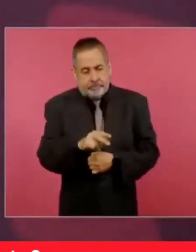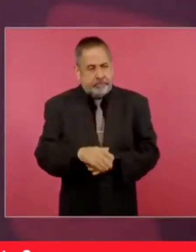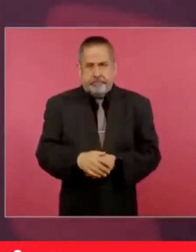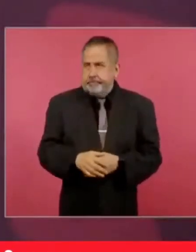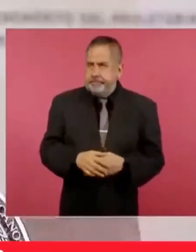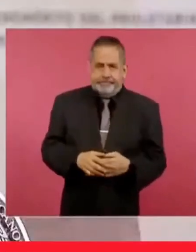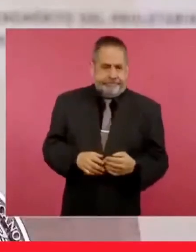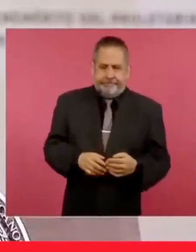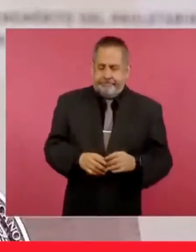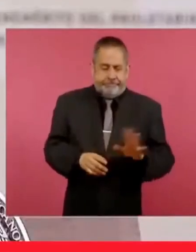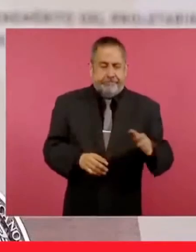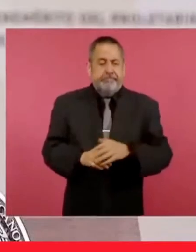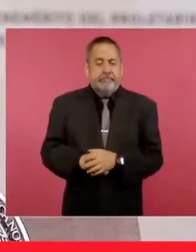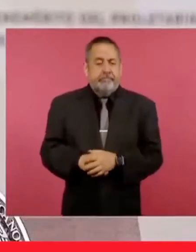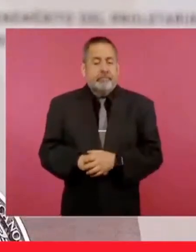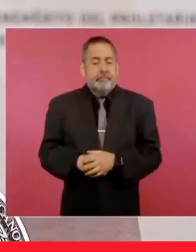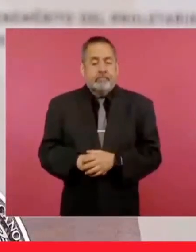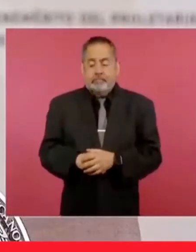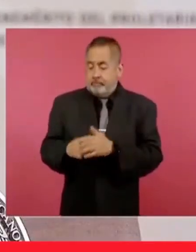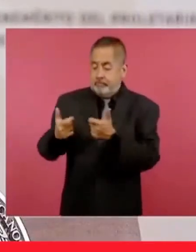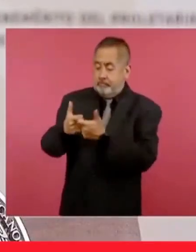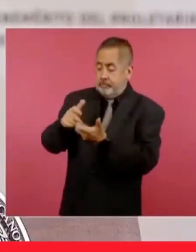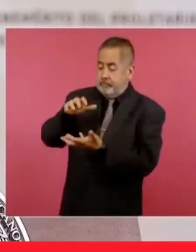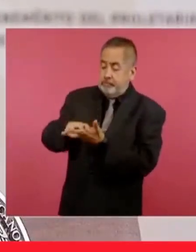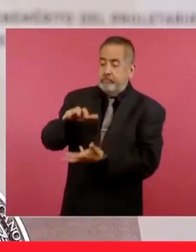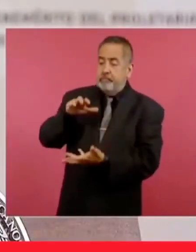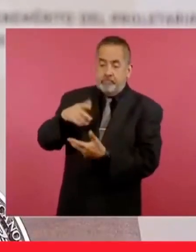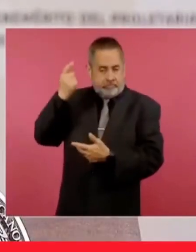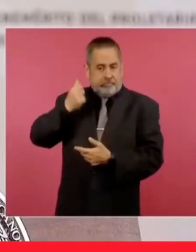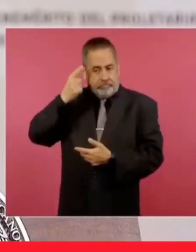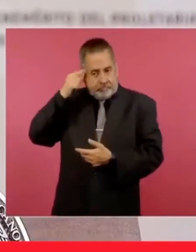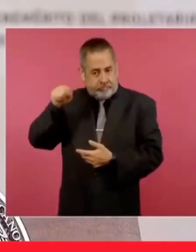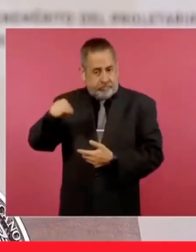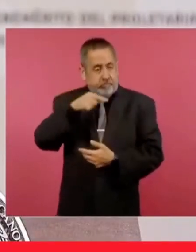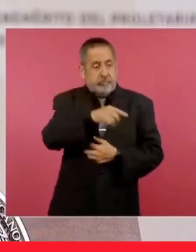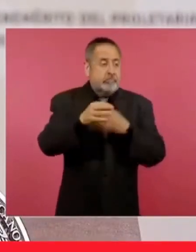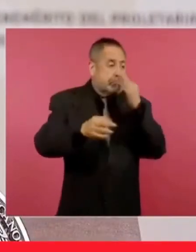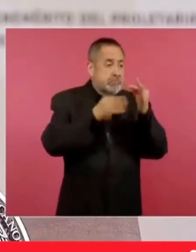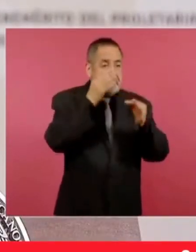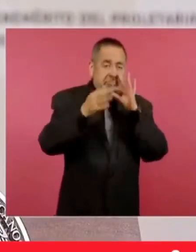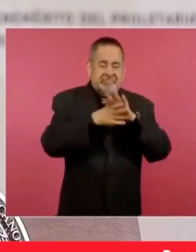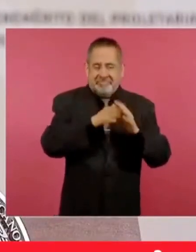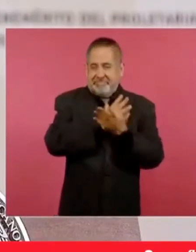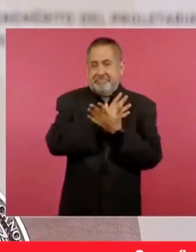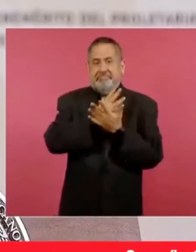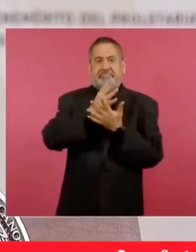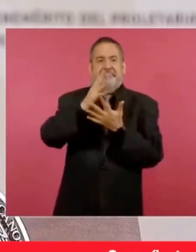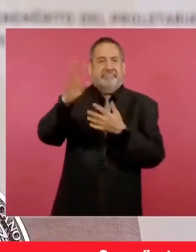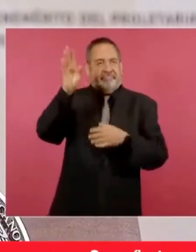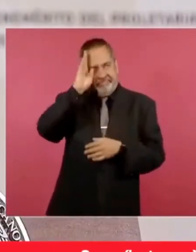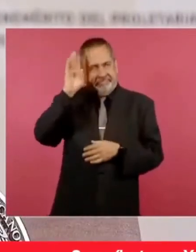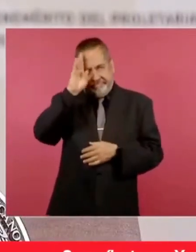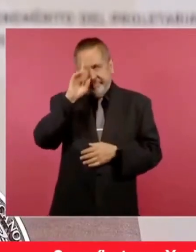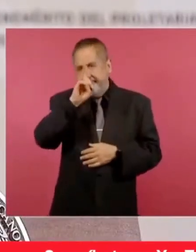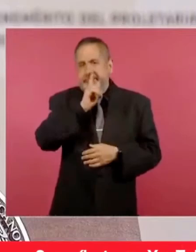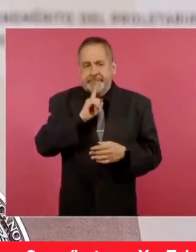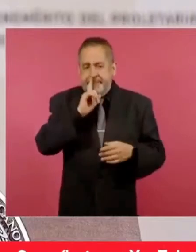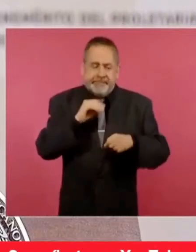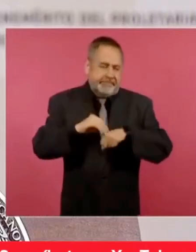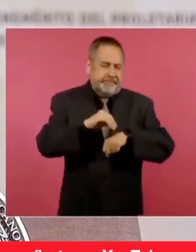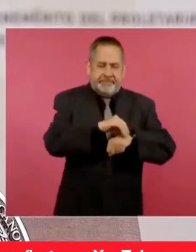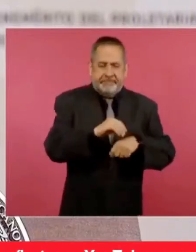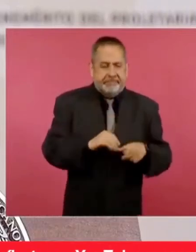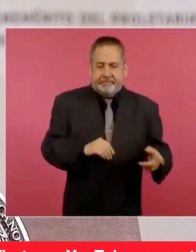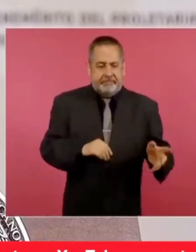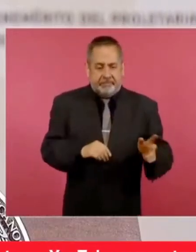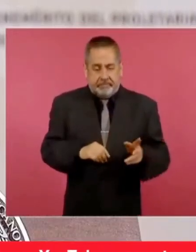tema. El Fondo de Pensiones ha tenido fuerte impacto en las noticias de radio, televisión y prensa digital, así como en redes sociales. El tema